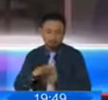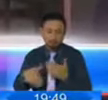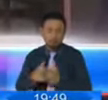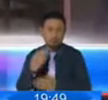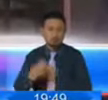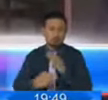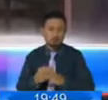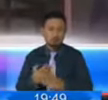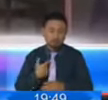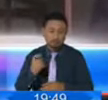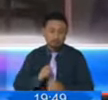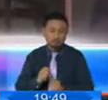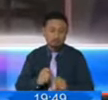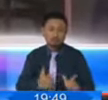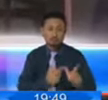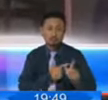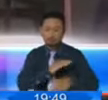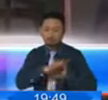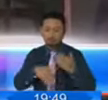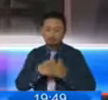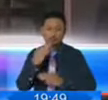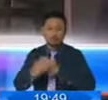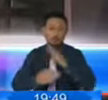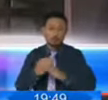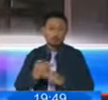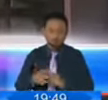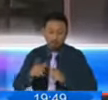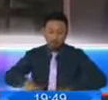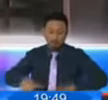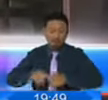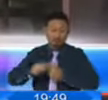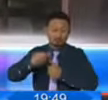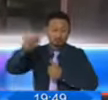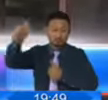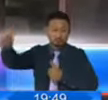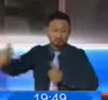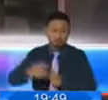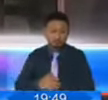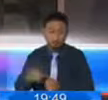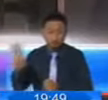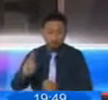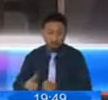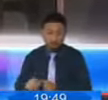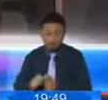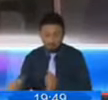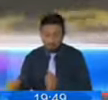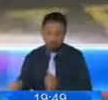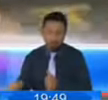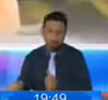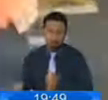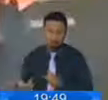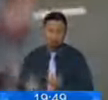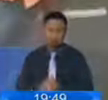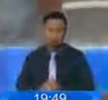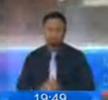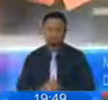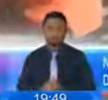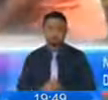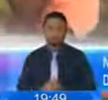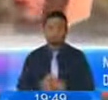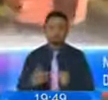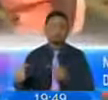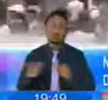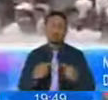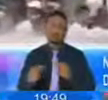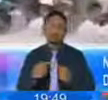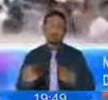mundo y tenemos tropas en todo el mundo, en lugares que quedan muy, muy lejanos, y Venezuela no está muy lejos. Mientras que los confrontamientos a